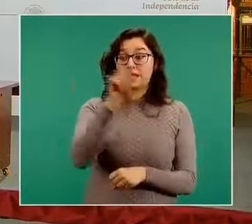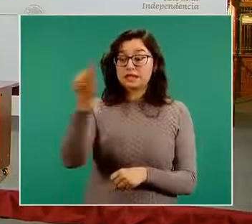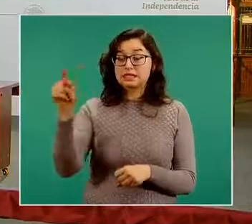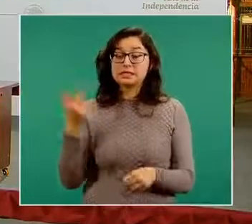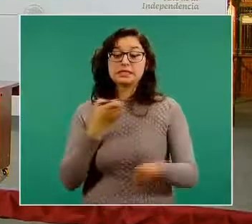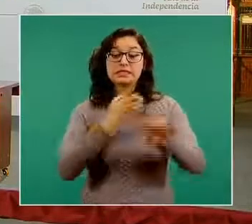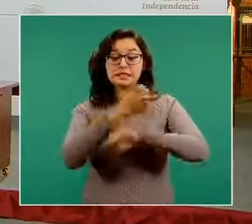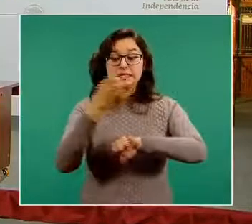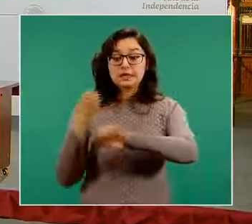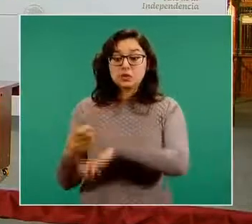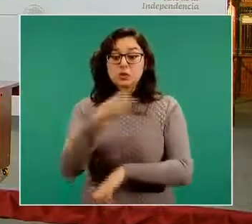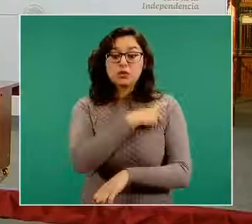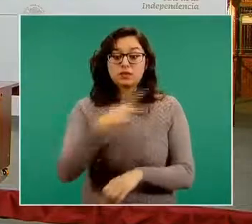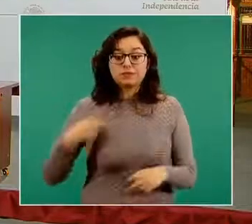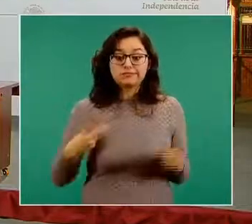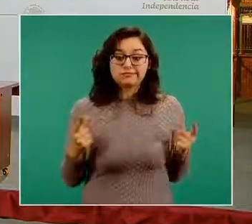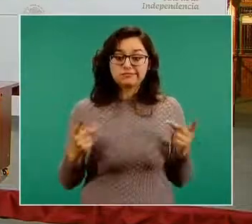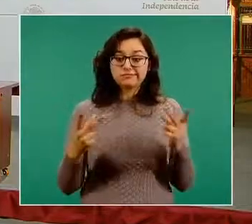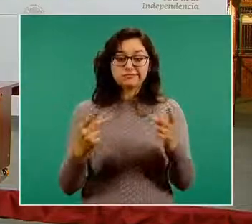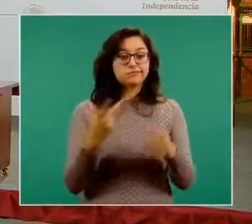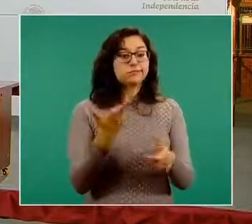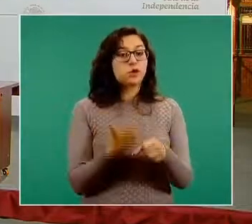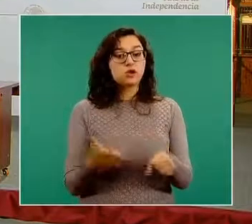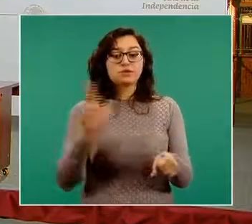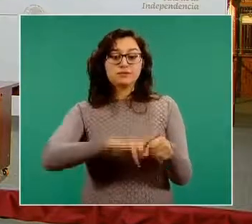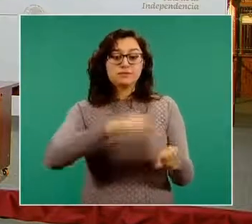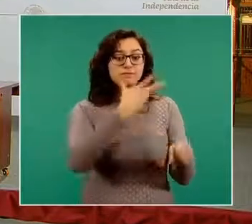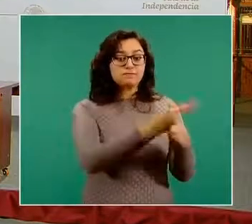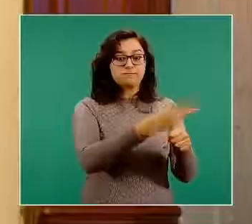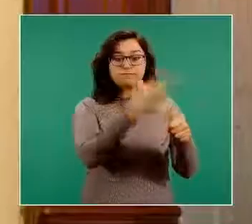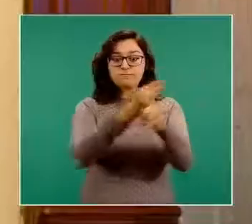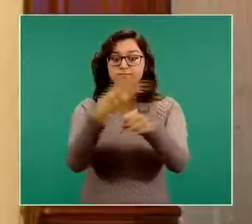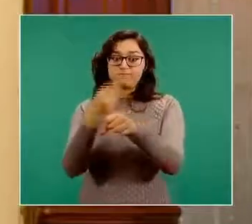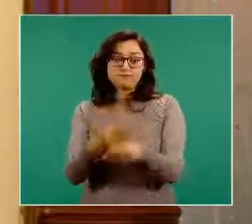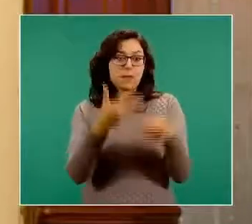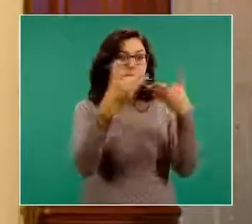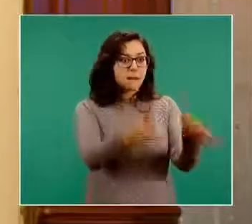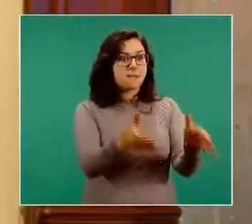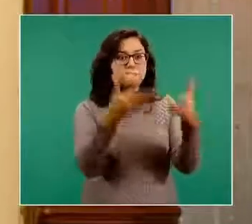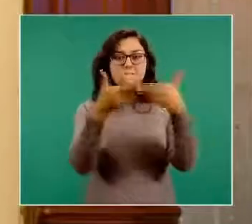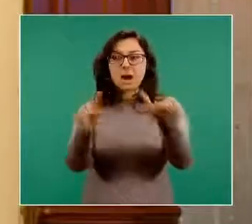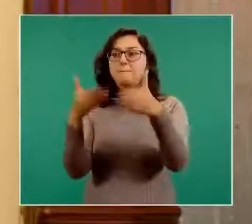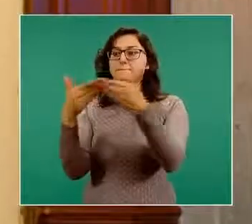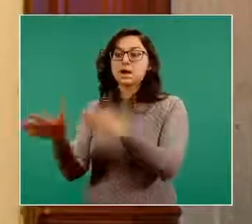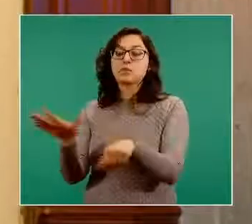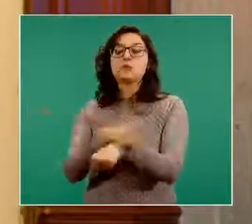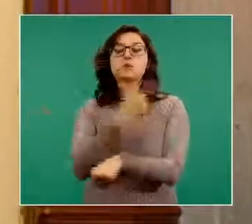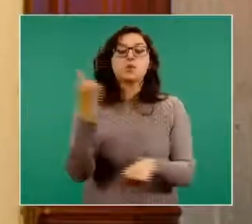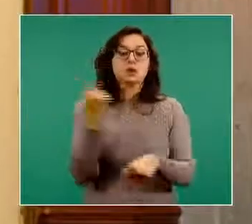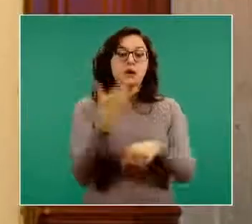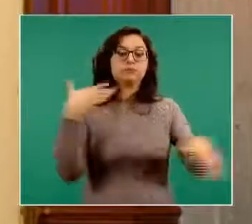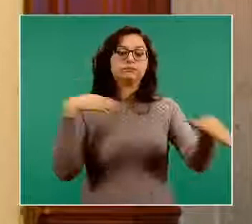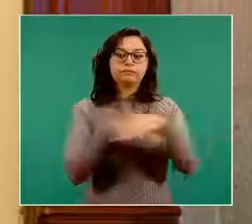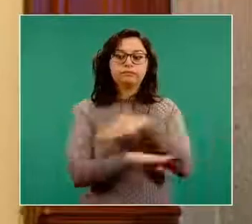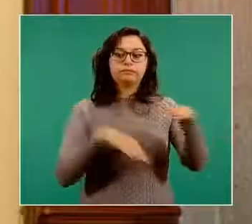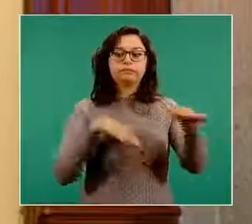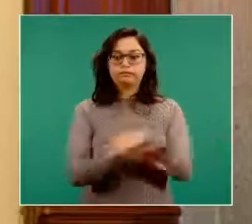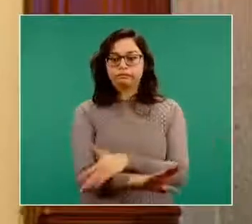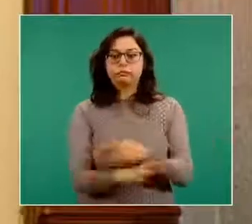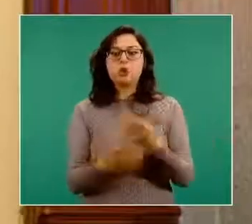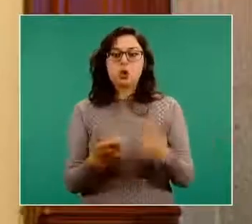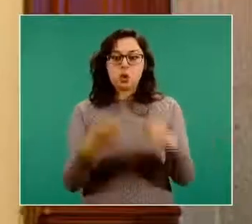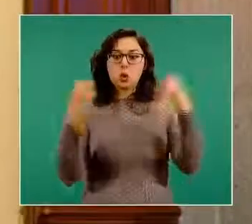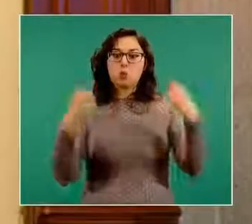de reconversión y de expansión hospitalaria, ya que están enfrentando un nivel de ocupación que pone en riesgo